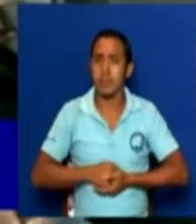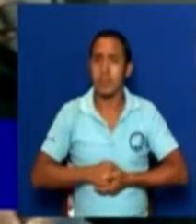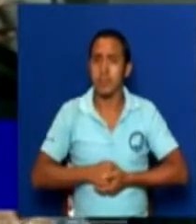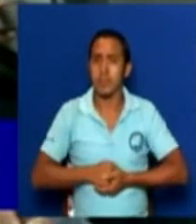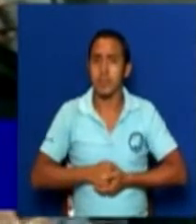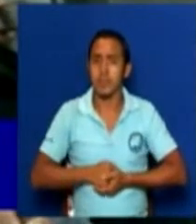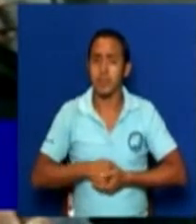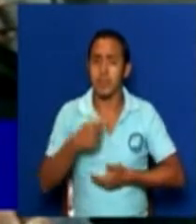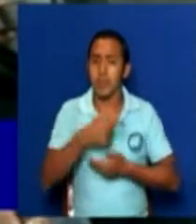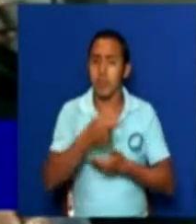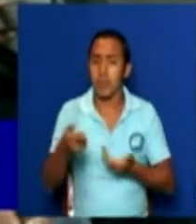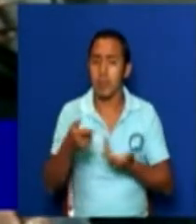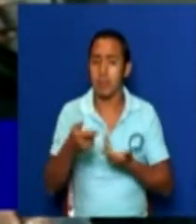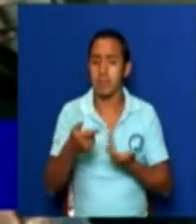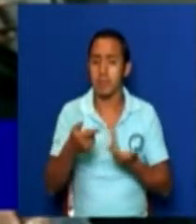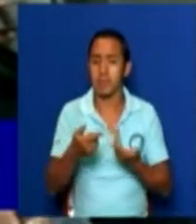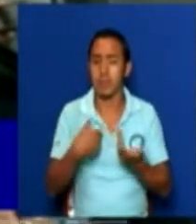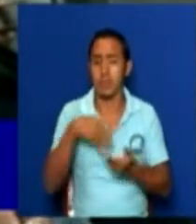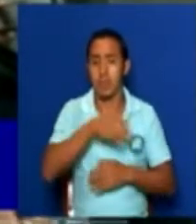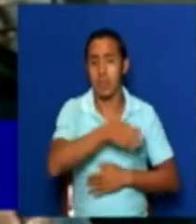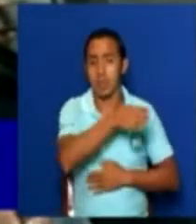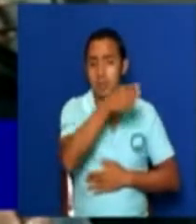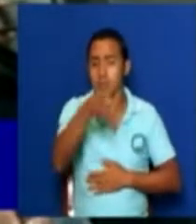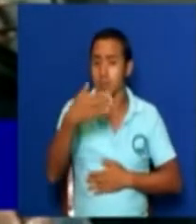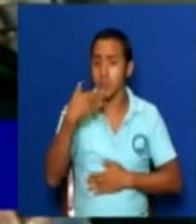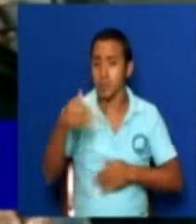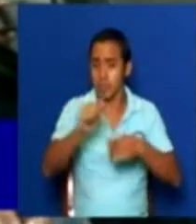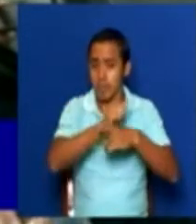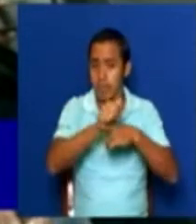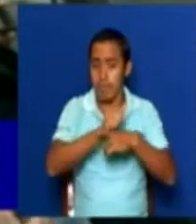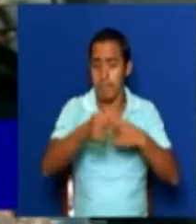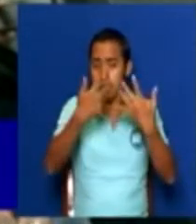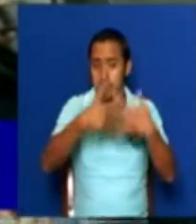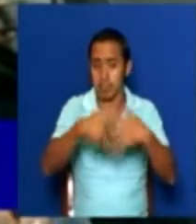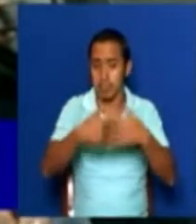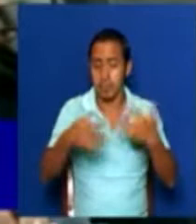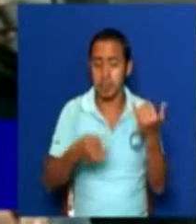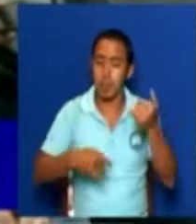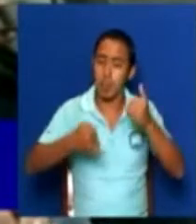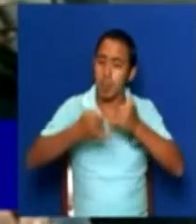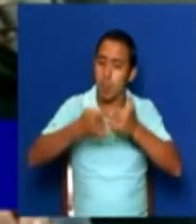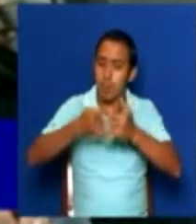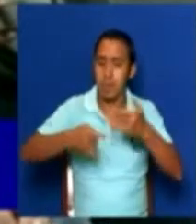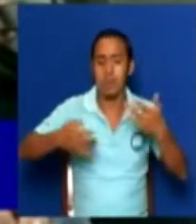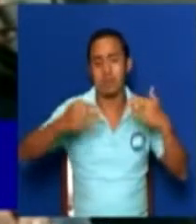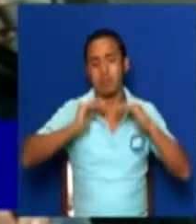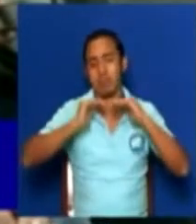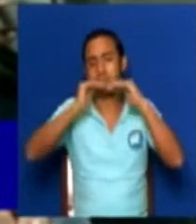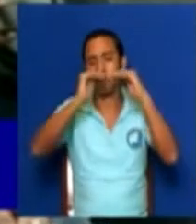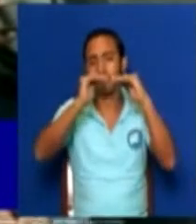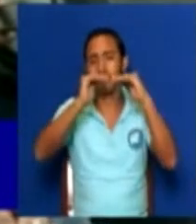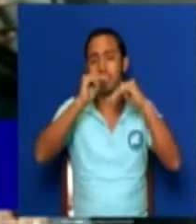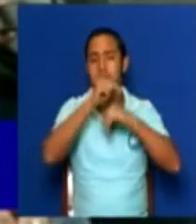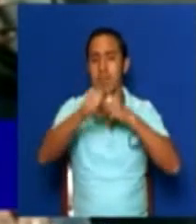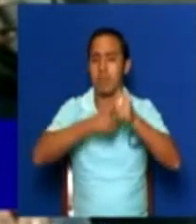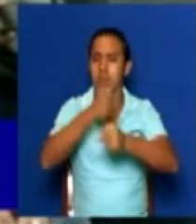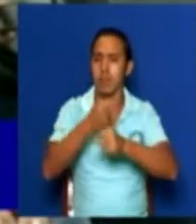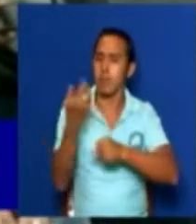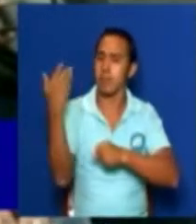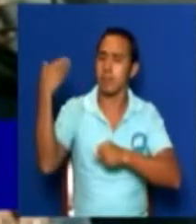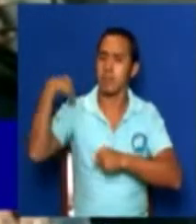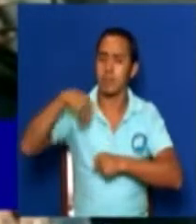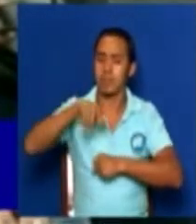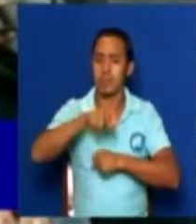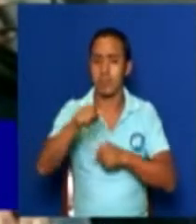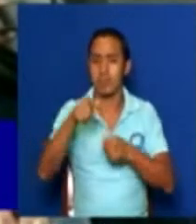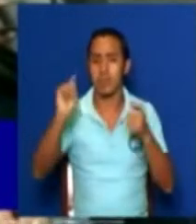En cuanto a la aplicación de modelos de gestión de buenas prácticas empresariales con igualdad de género en Nicaragua, el año pasado, en el marco